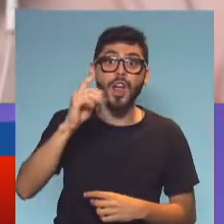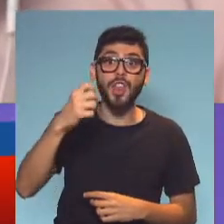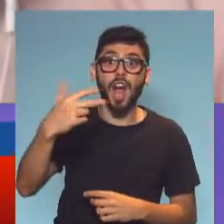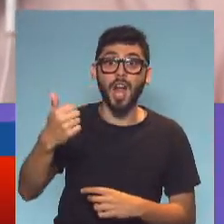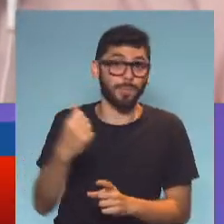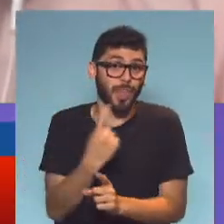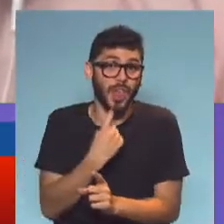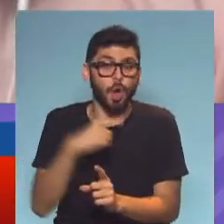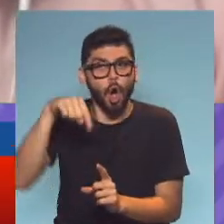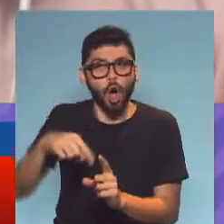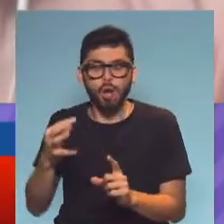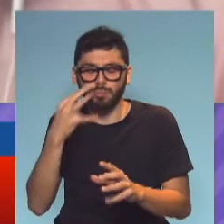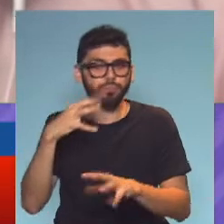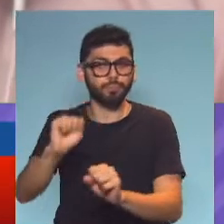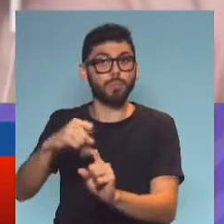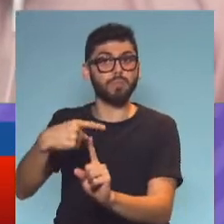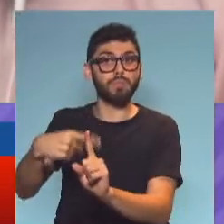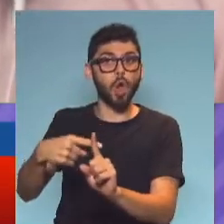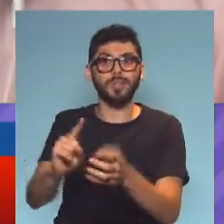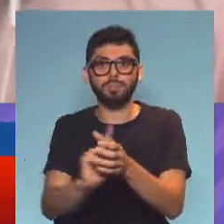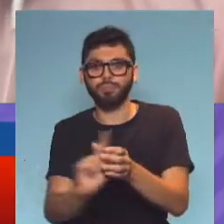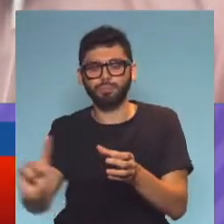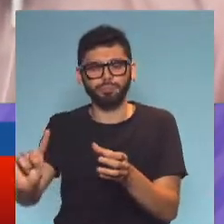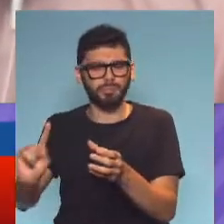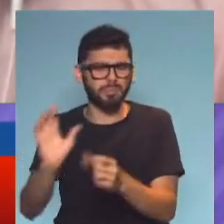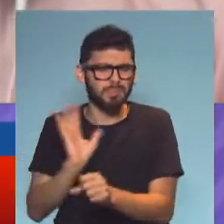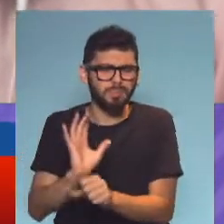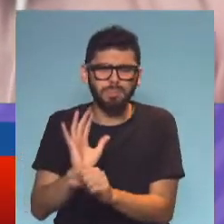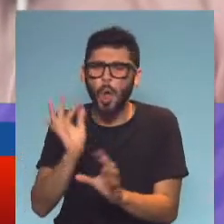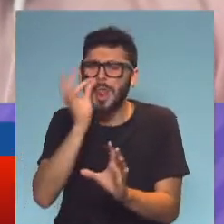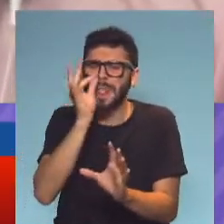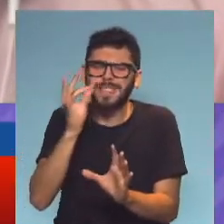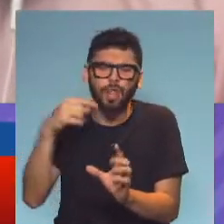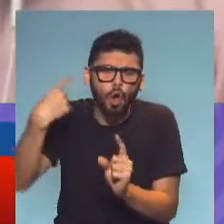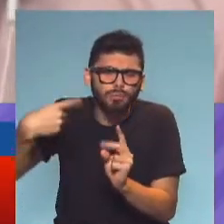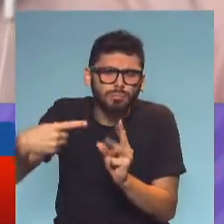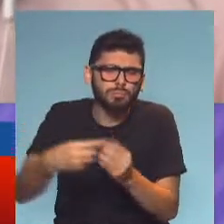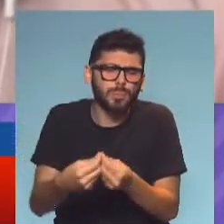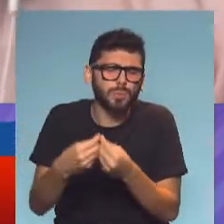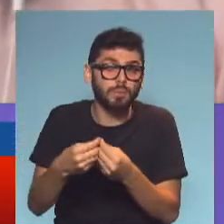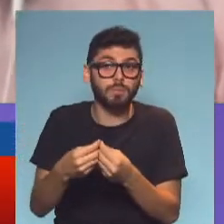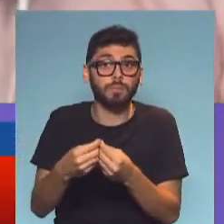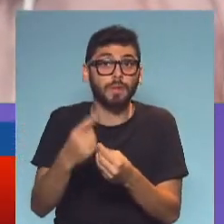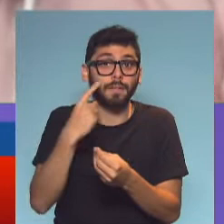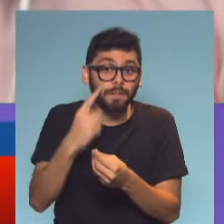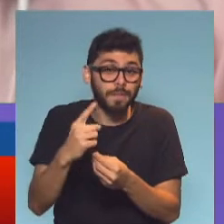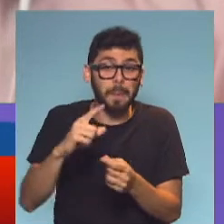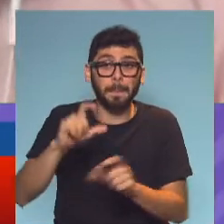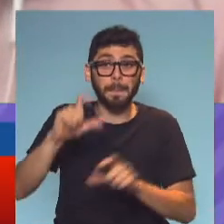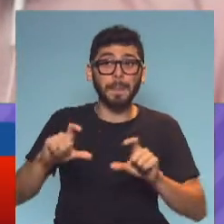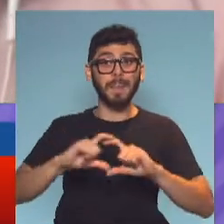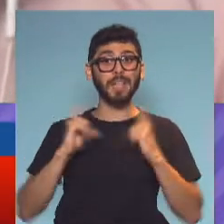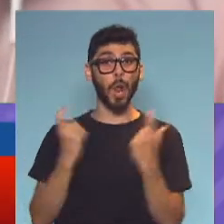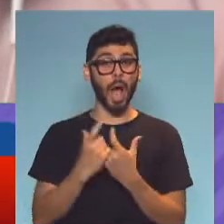el de River, y queda al margen. Están recontra retesteados. Y justamente, fíjate qué equivocada que está la